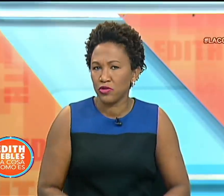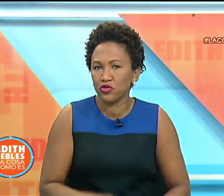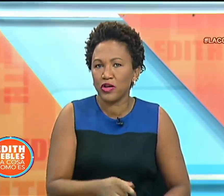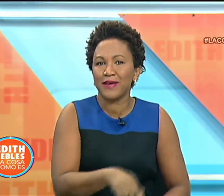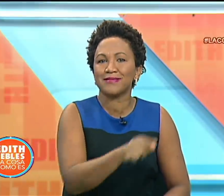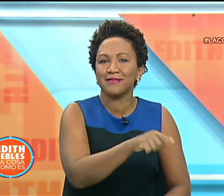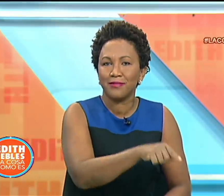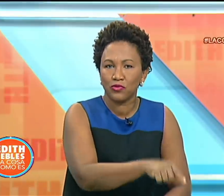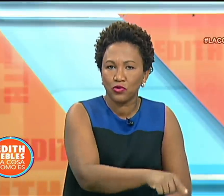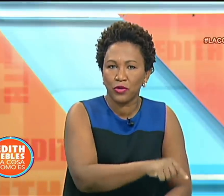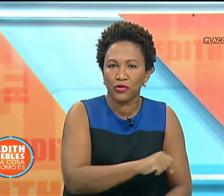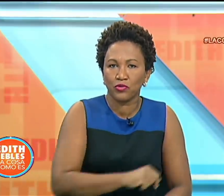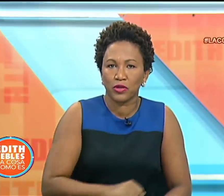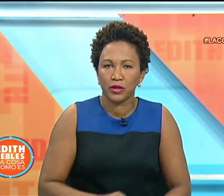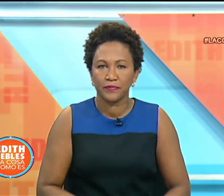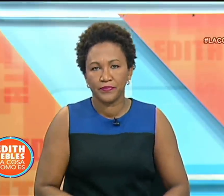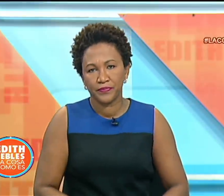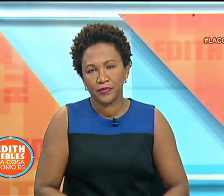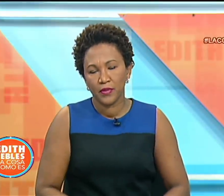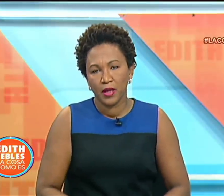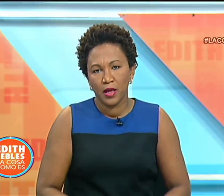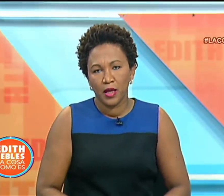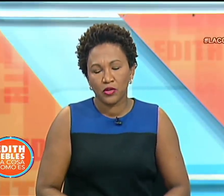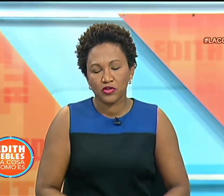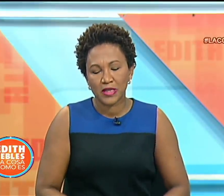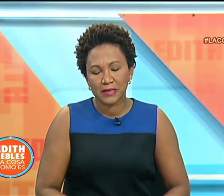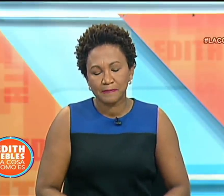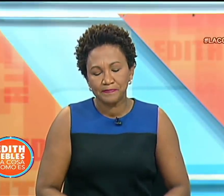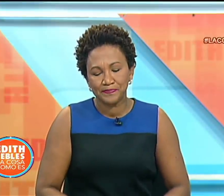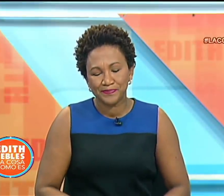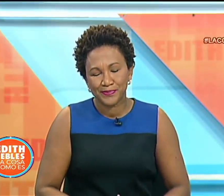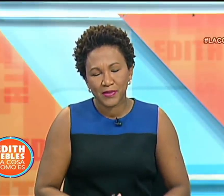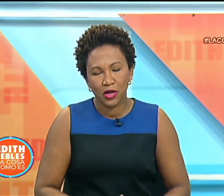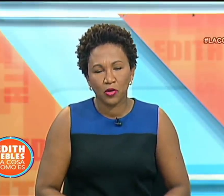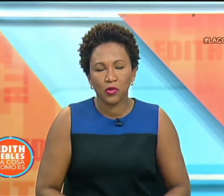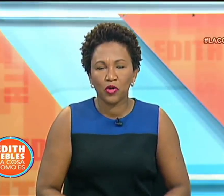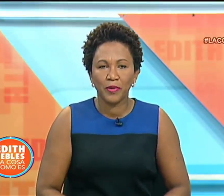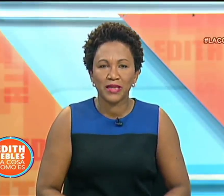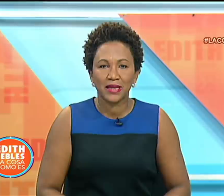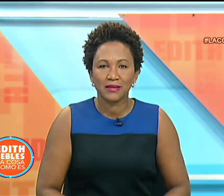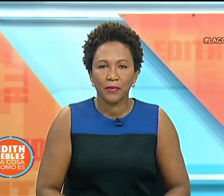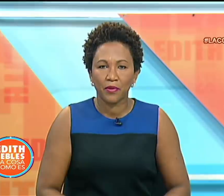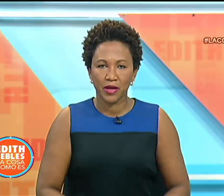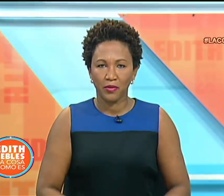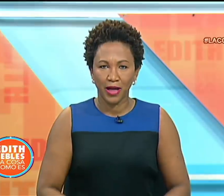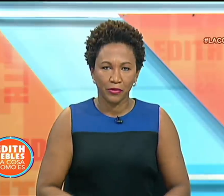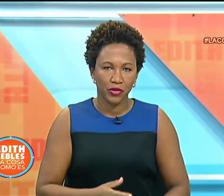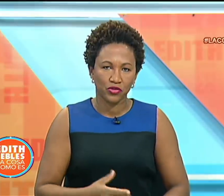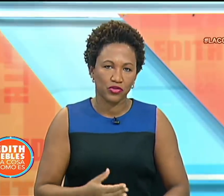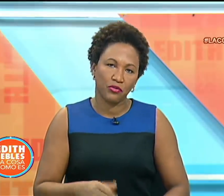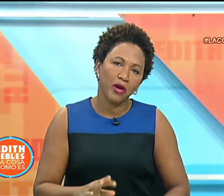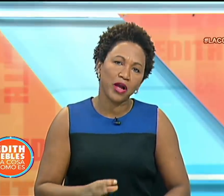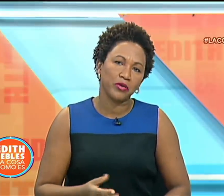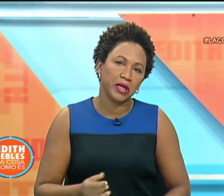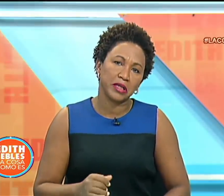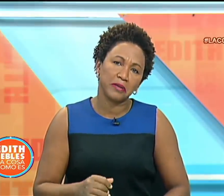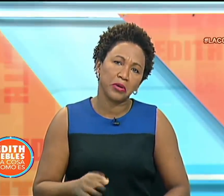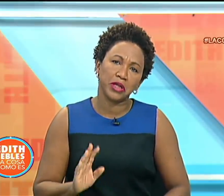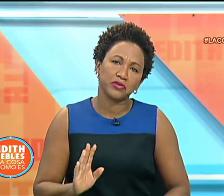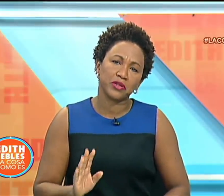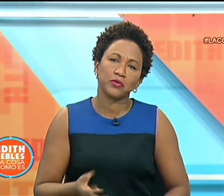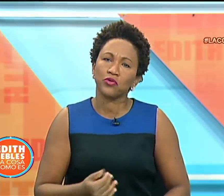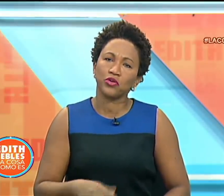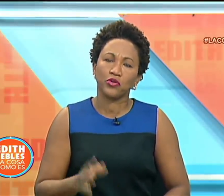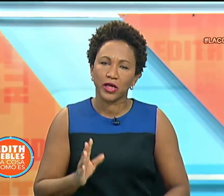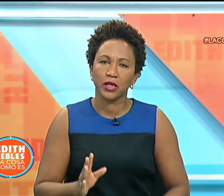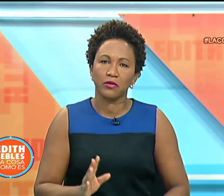no, eso es su jefatura. Entonces, los militares tampoco averiguaron, ellos se fueron, el tipo le